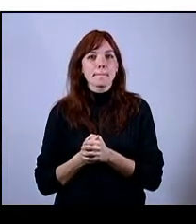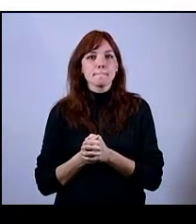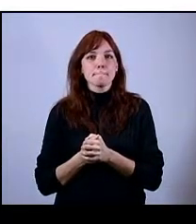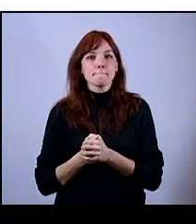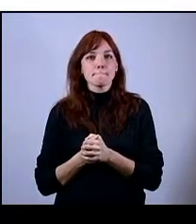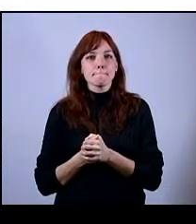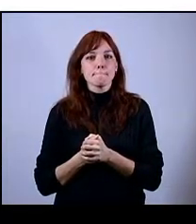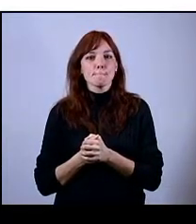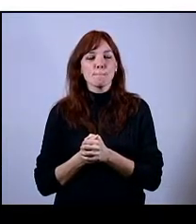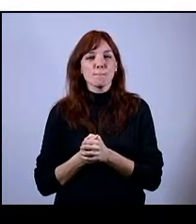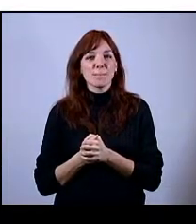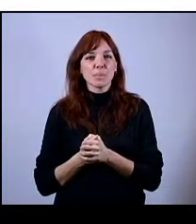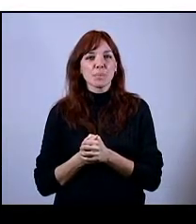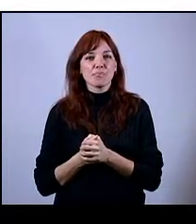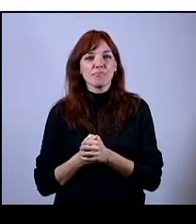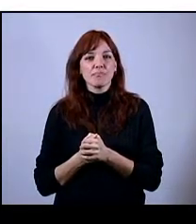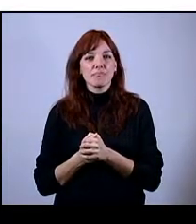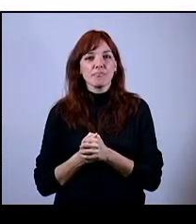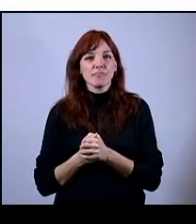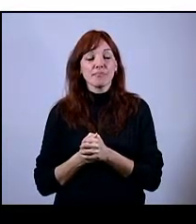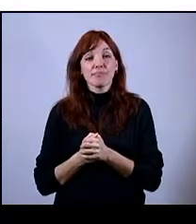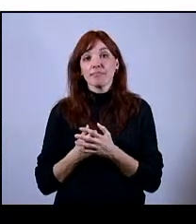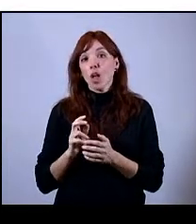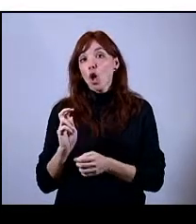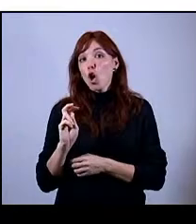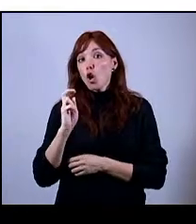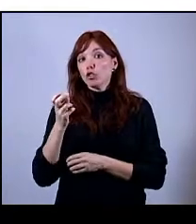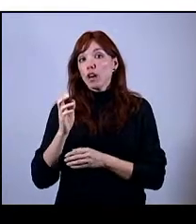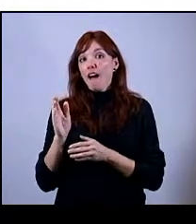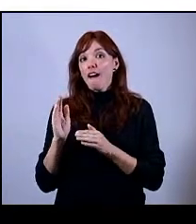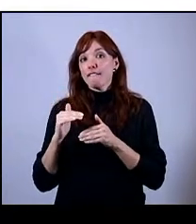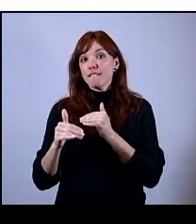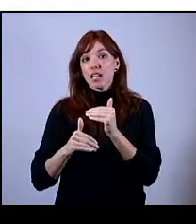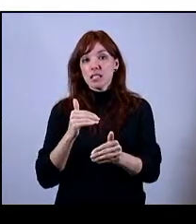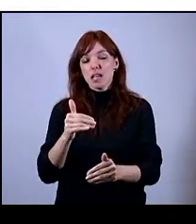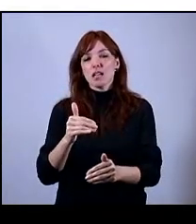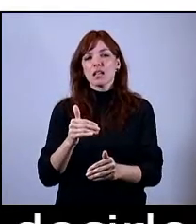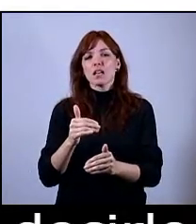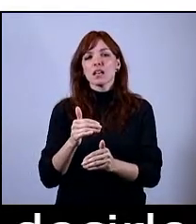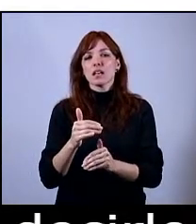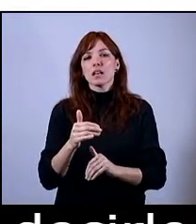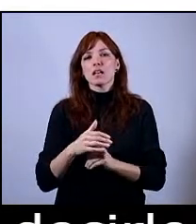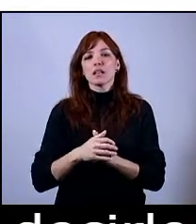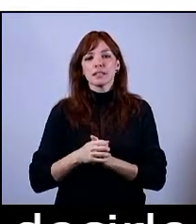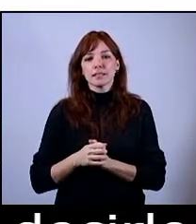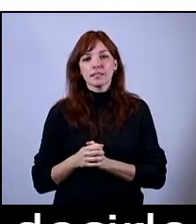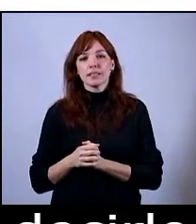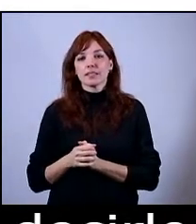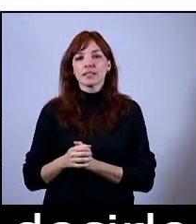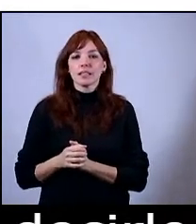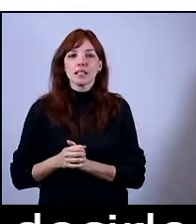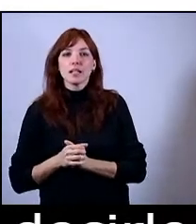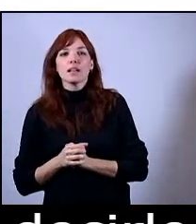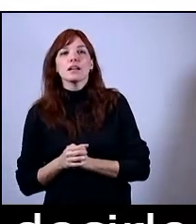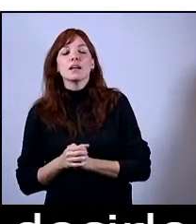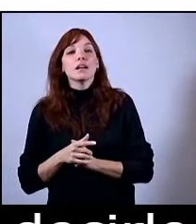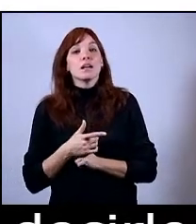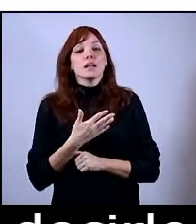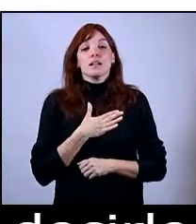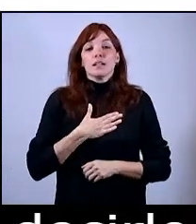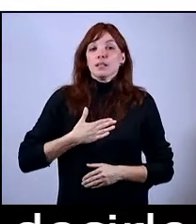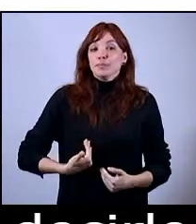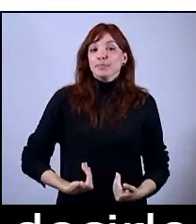hay una otra fase, por decirlo así, en la que, en lo que respecta a mis competencias,